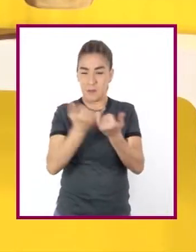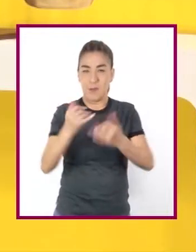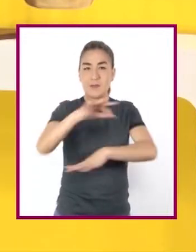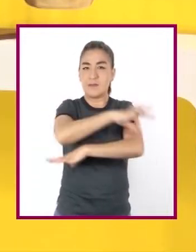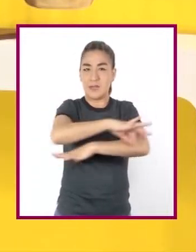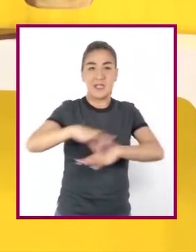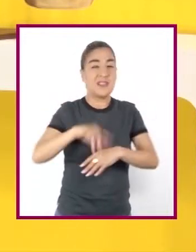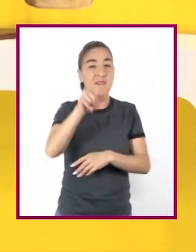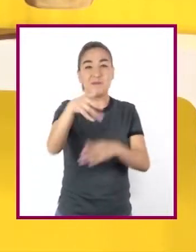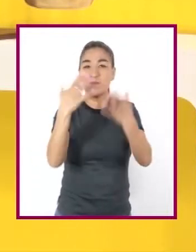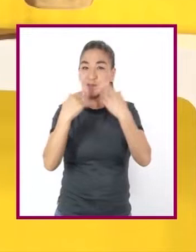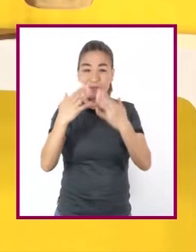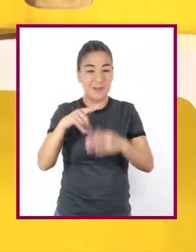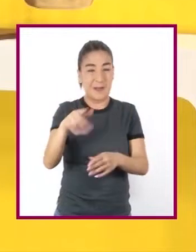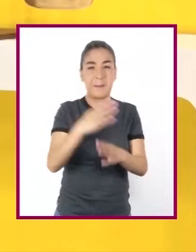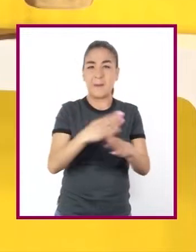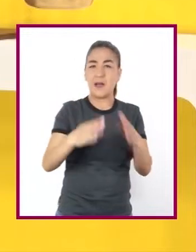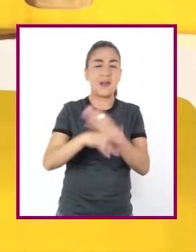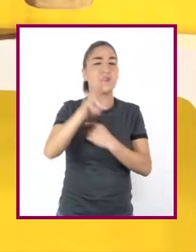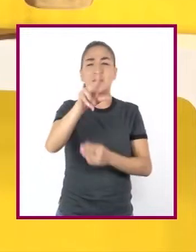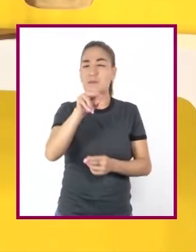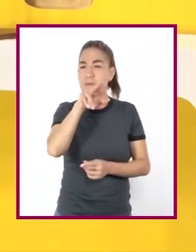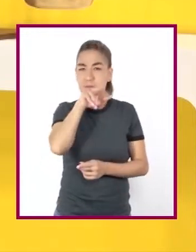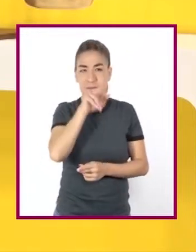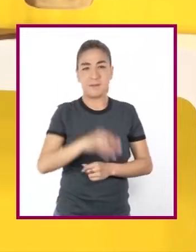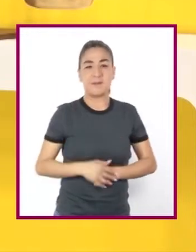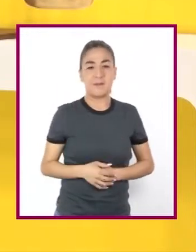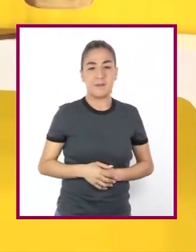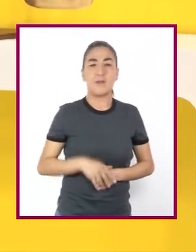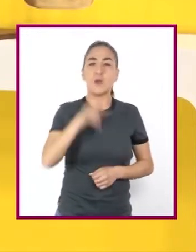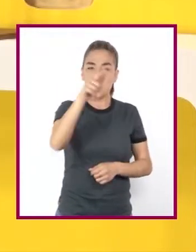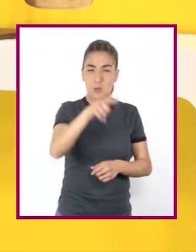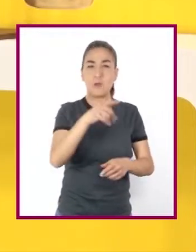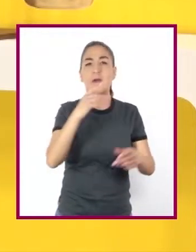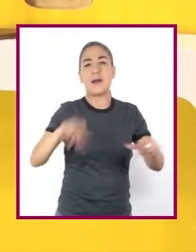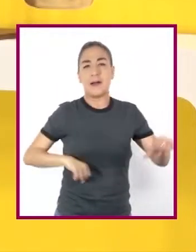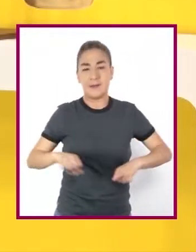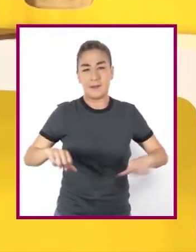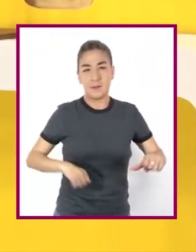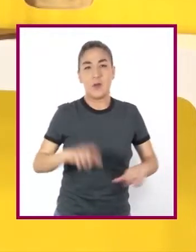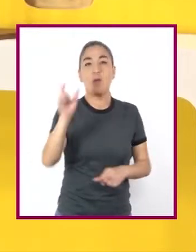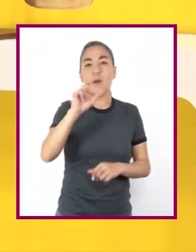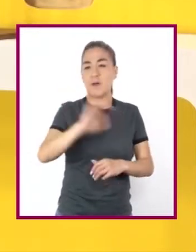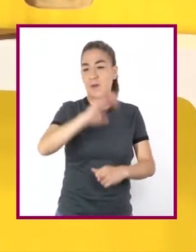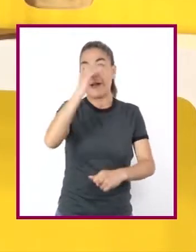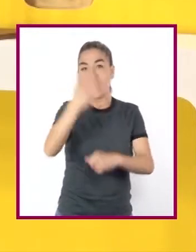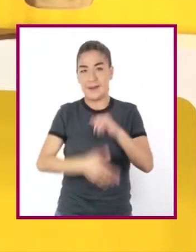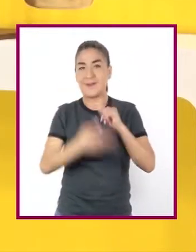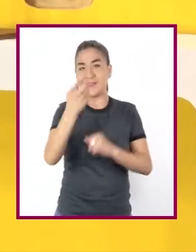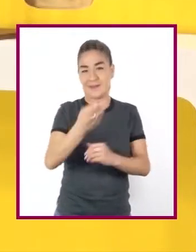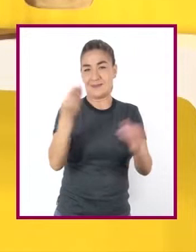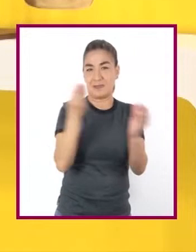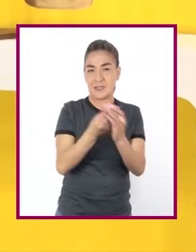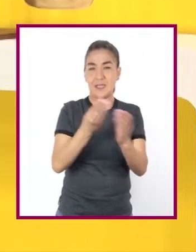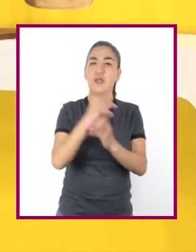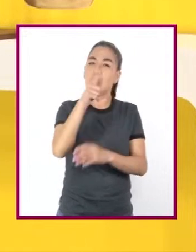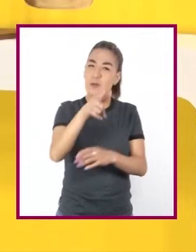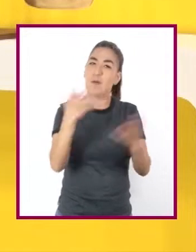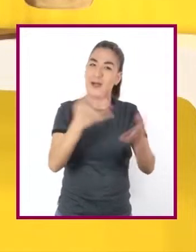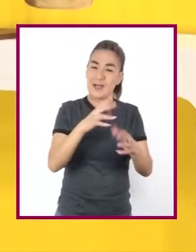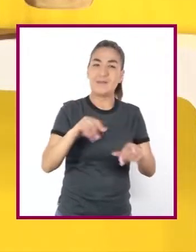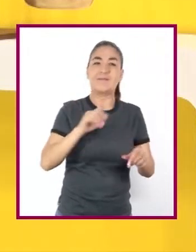estos materiales, no se preocupen. Pueden concluir las actividades al término de nuestra sesión.